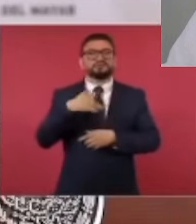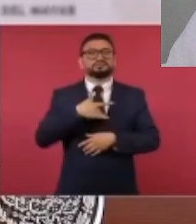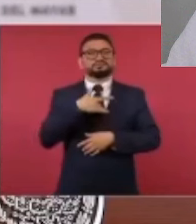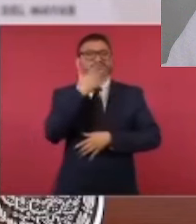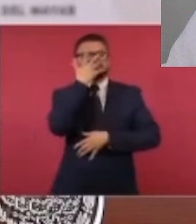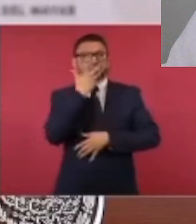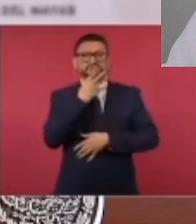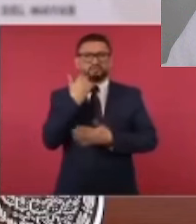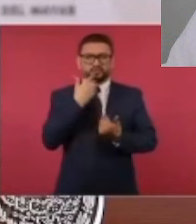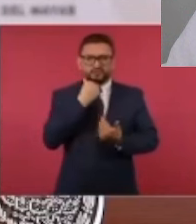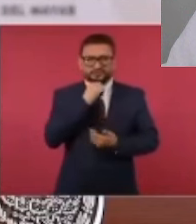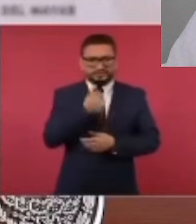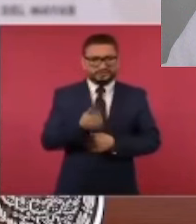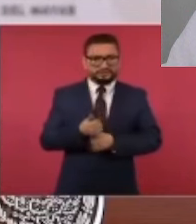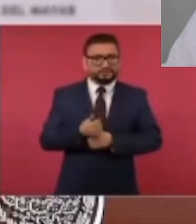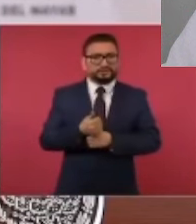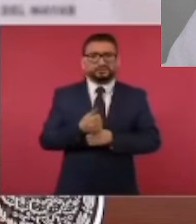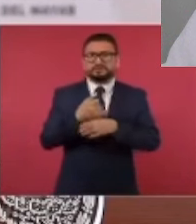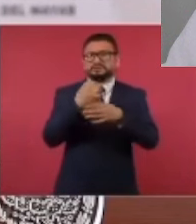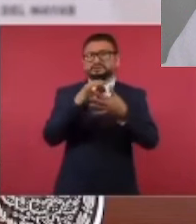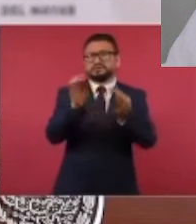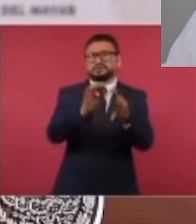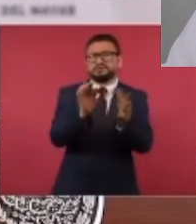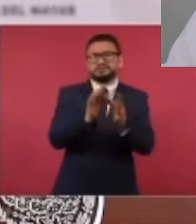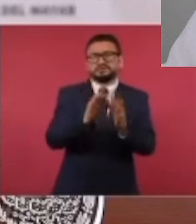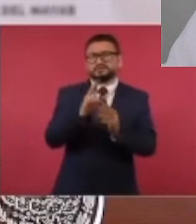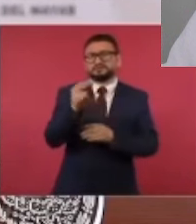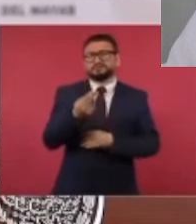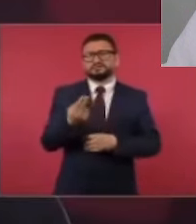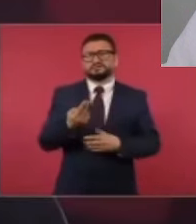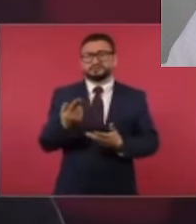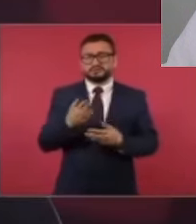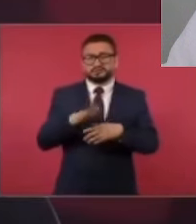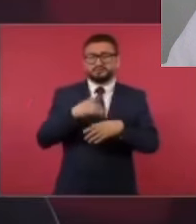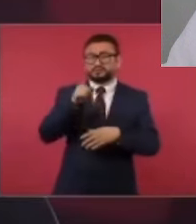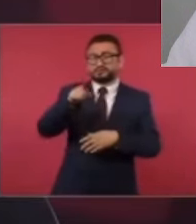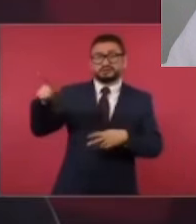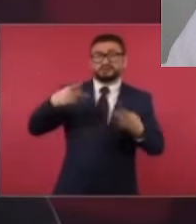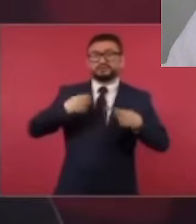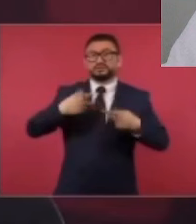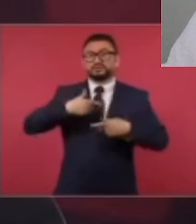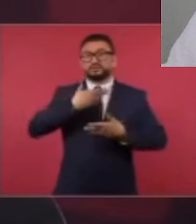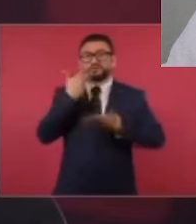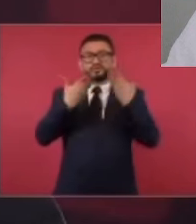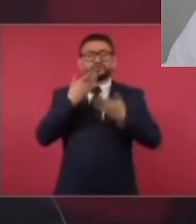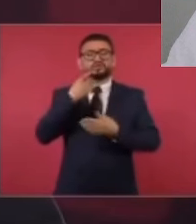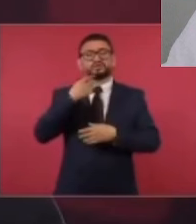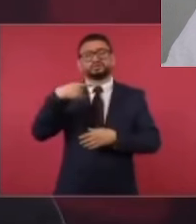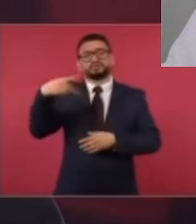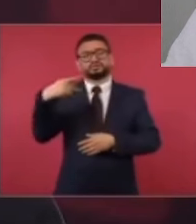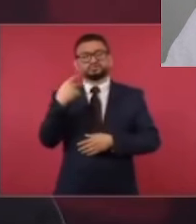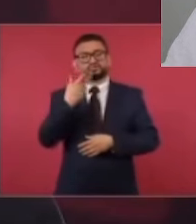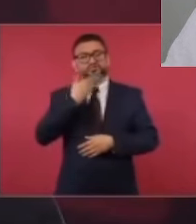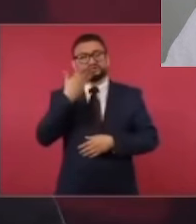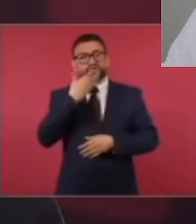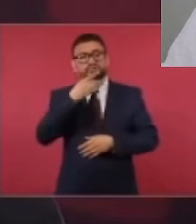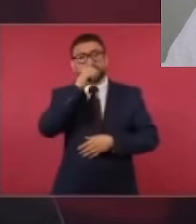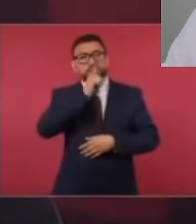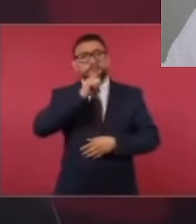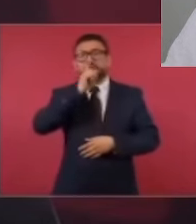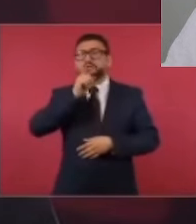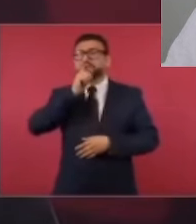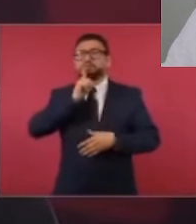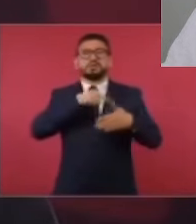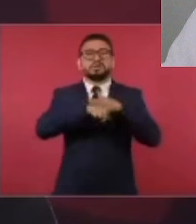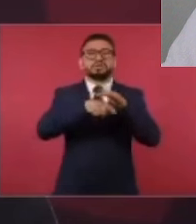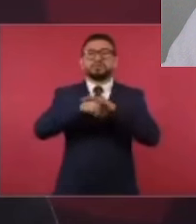avergonzarse ni dar explicaciones a las personas que se dedican a la calumnia y hacen de él y ella un